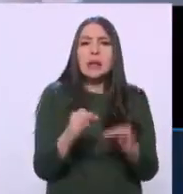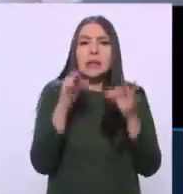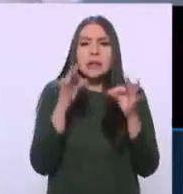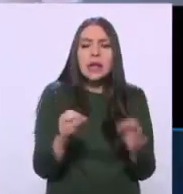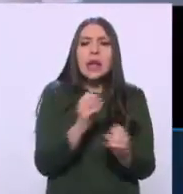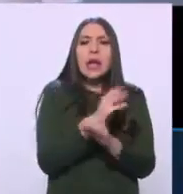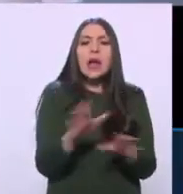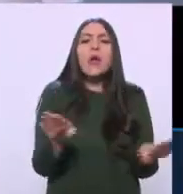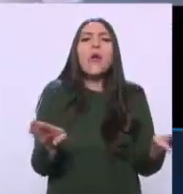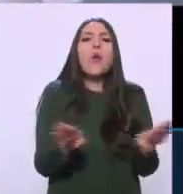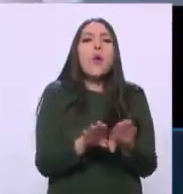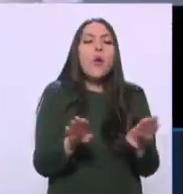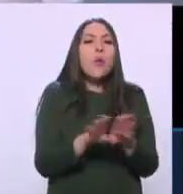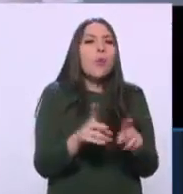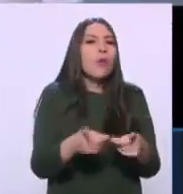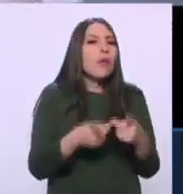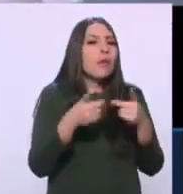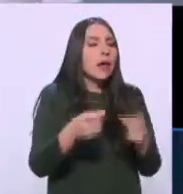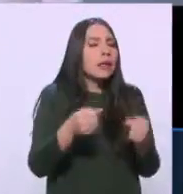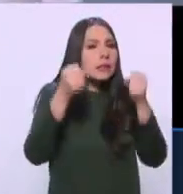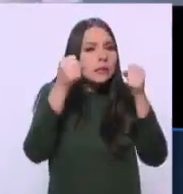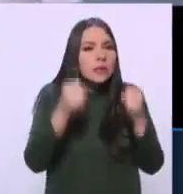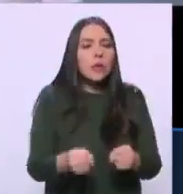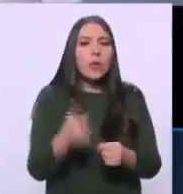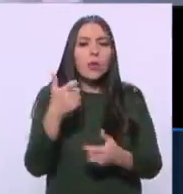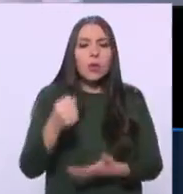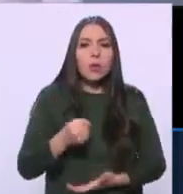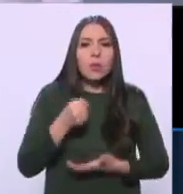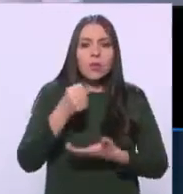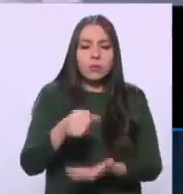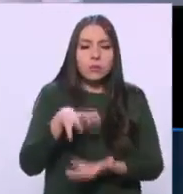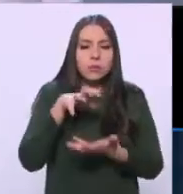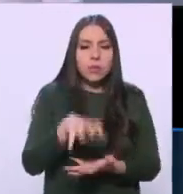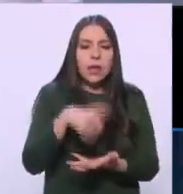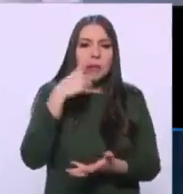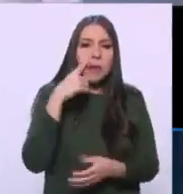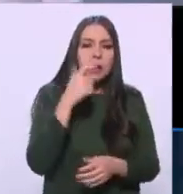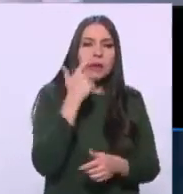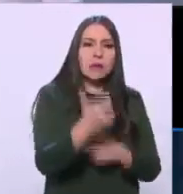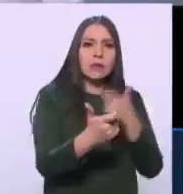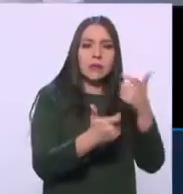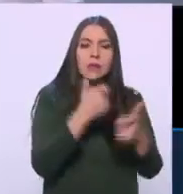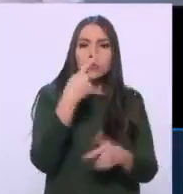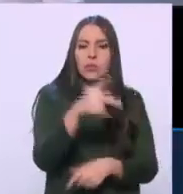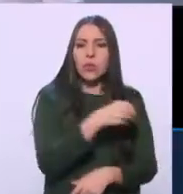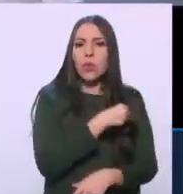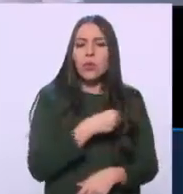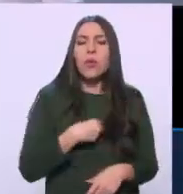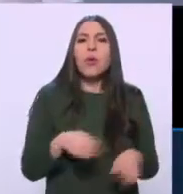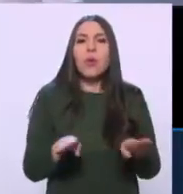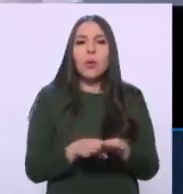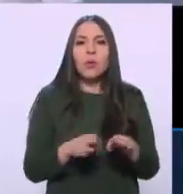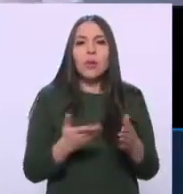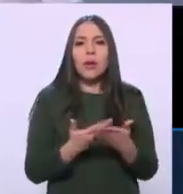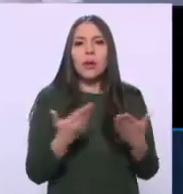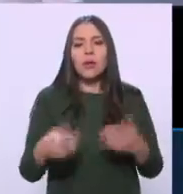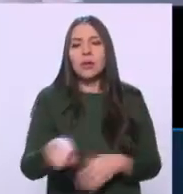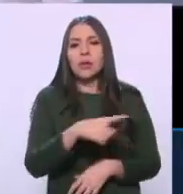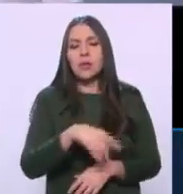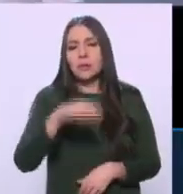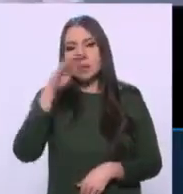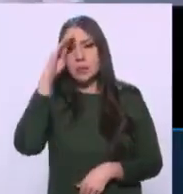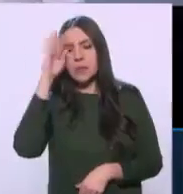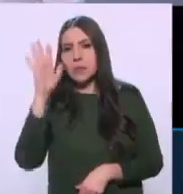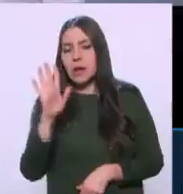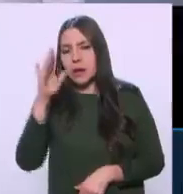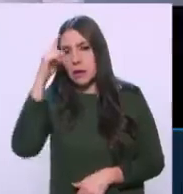cómo se va a garantizar la seguridad presupuestaria para la garantía de estas obligaciones. Entonces, bueno, la verdad es que se está pretendiendo que se